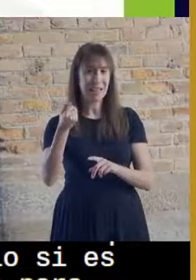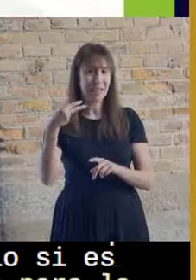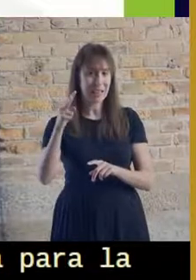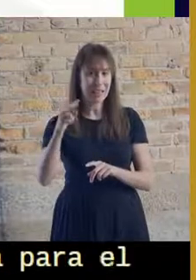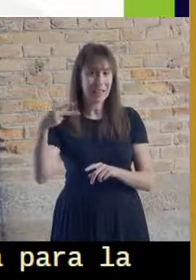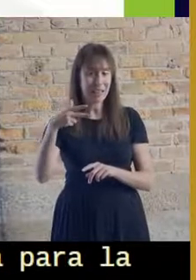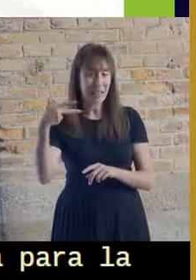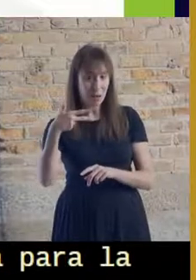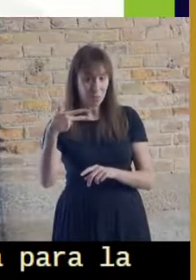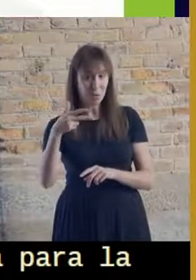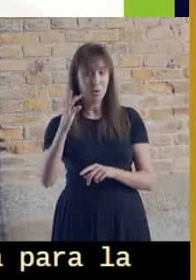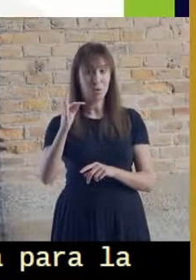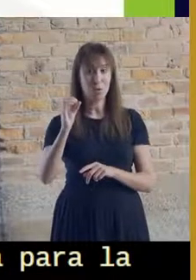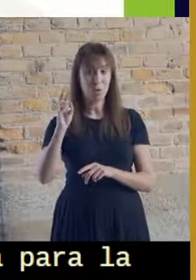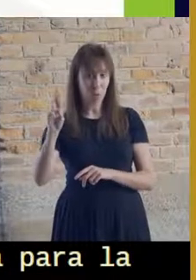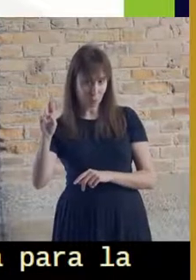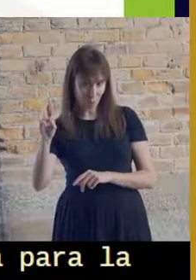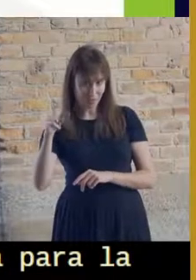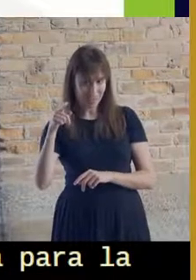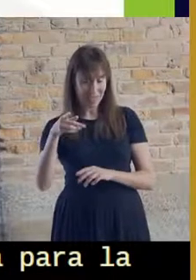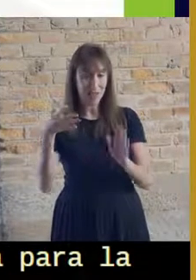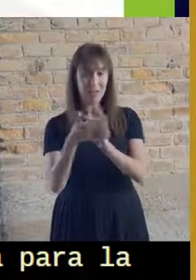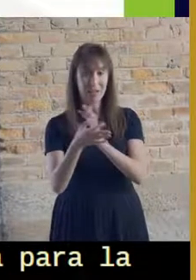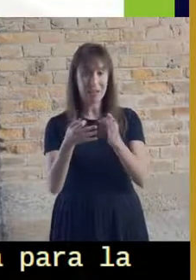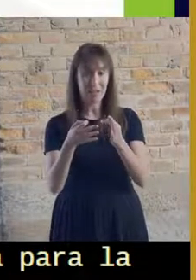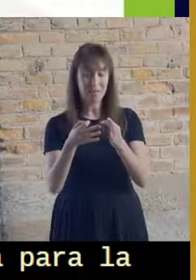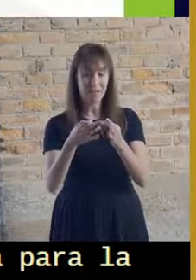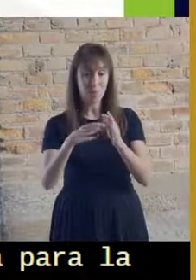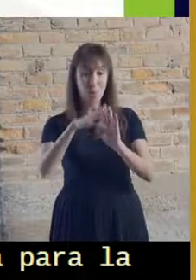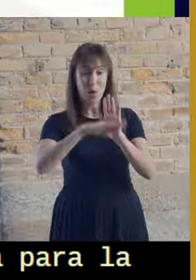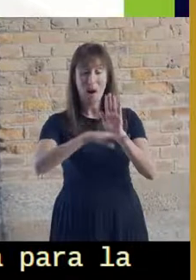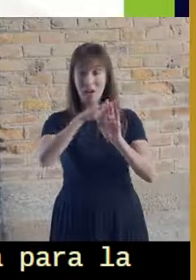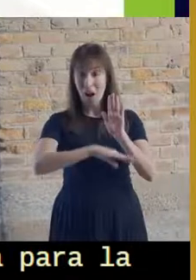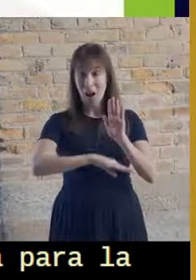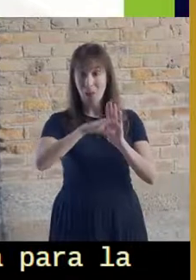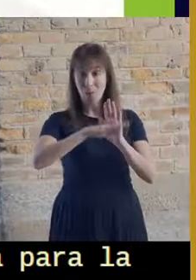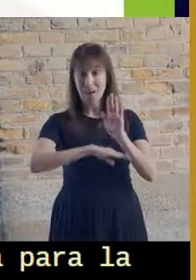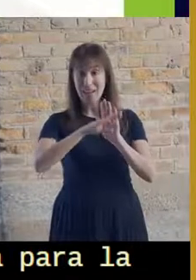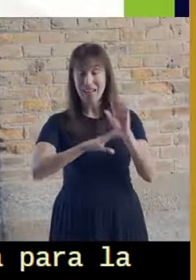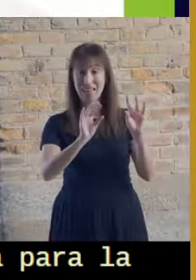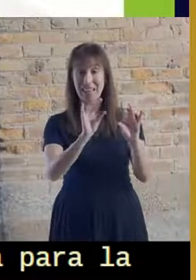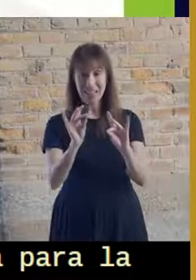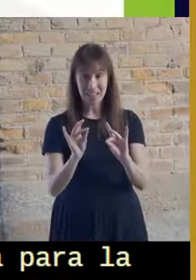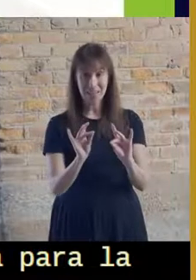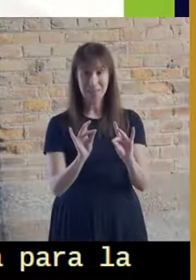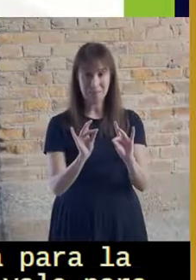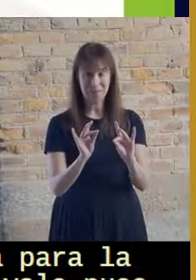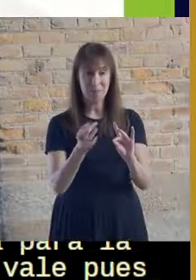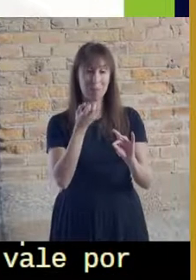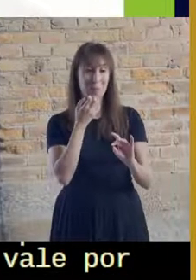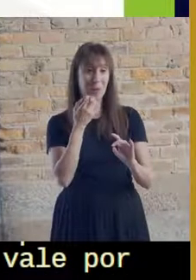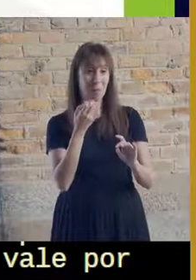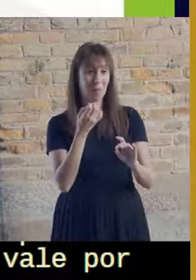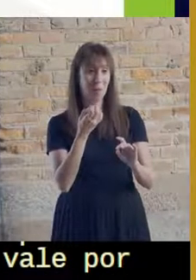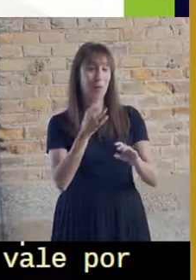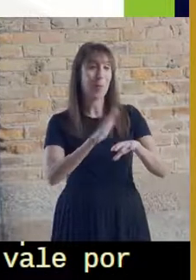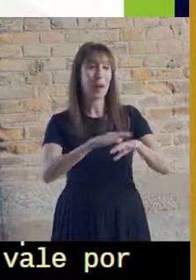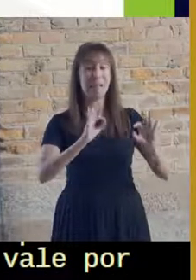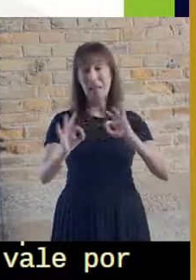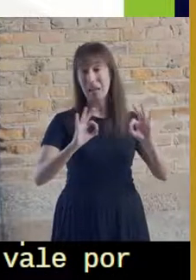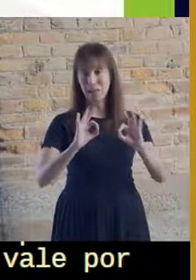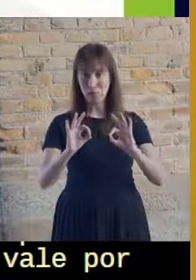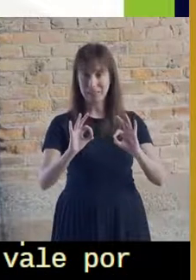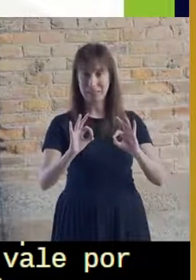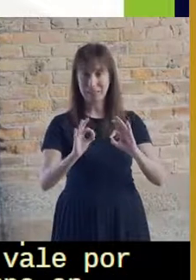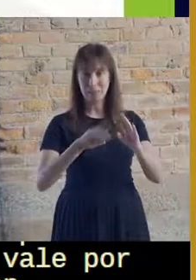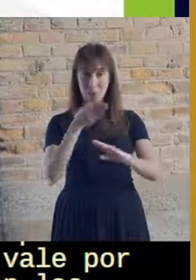audiodescripción el touch tour es una guía una guía táctil vale por ejemplo para una obra de teatro donde van